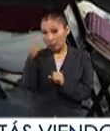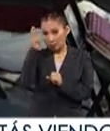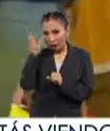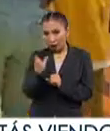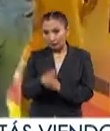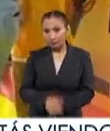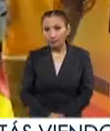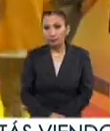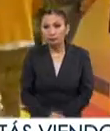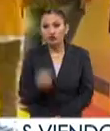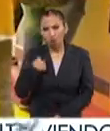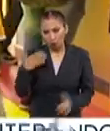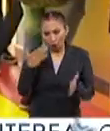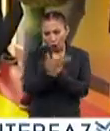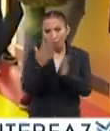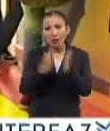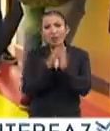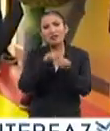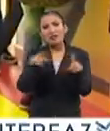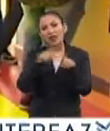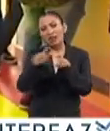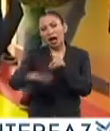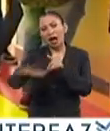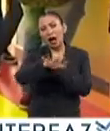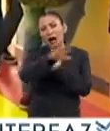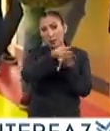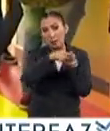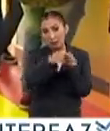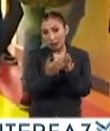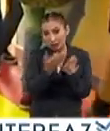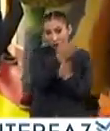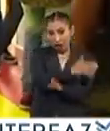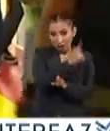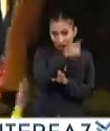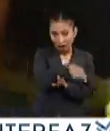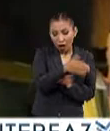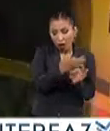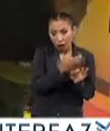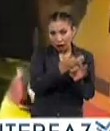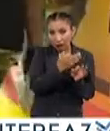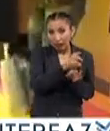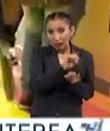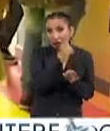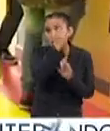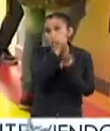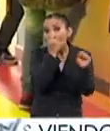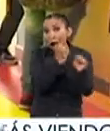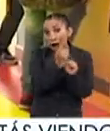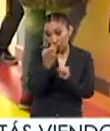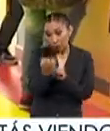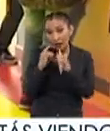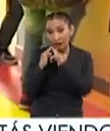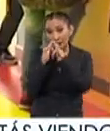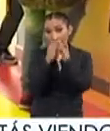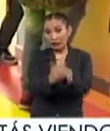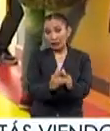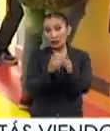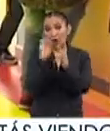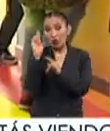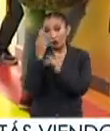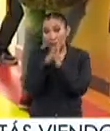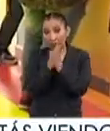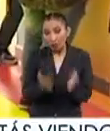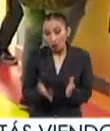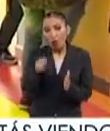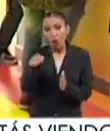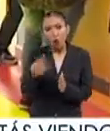Hidalgo. He estado participando con distintas disciplinas desde los inicios. Está cumpliendo 31 años esta Feria